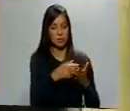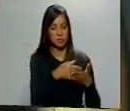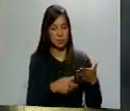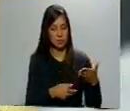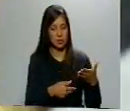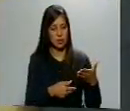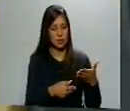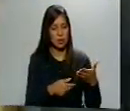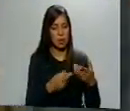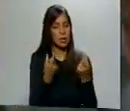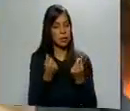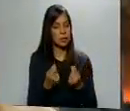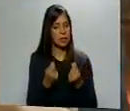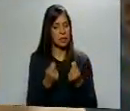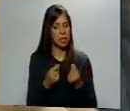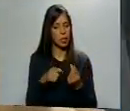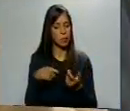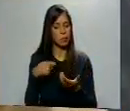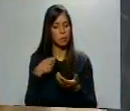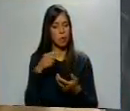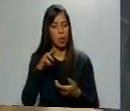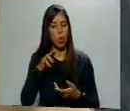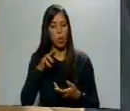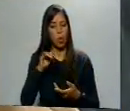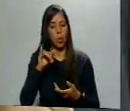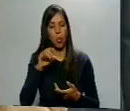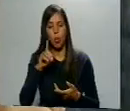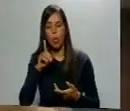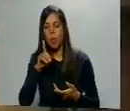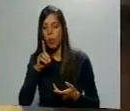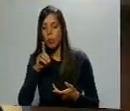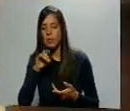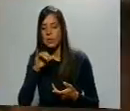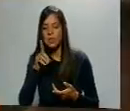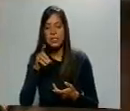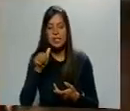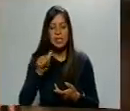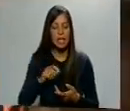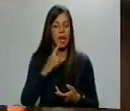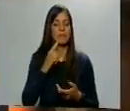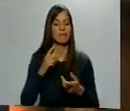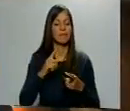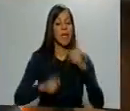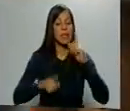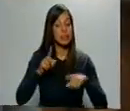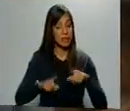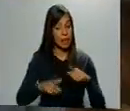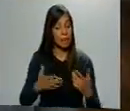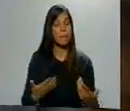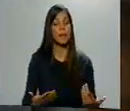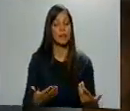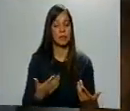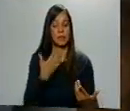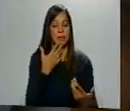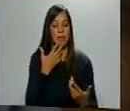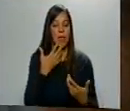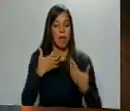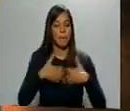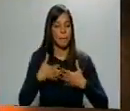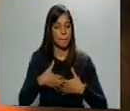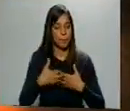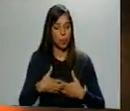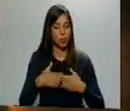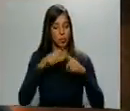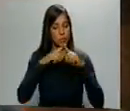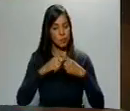el valor de esa unidad tributaria sancionatoria se establece en base a la variación producida en el